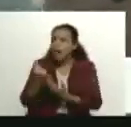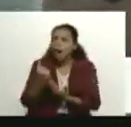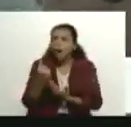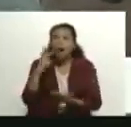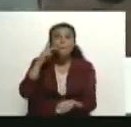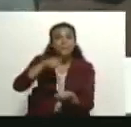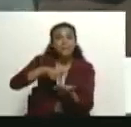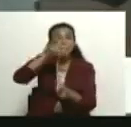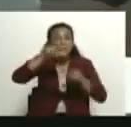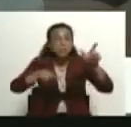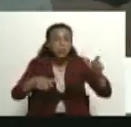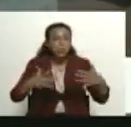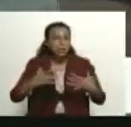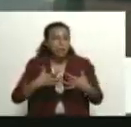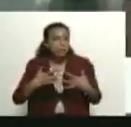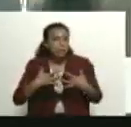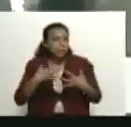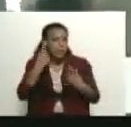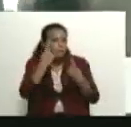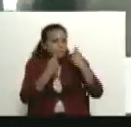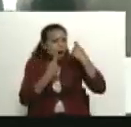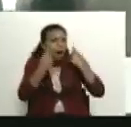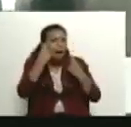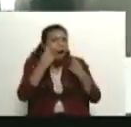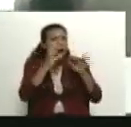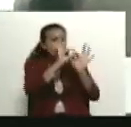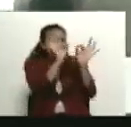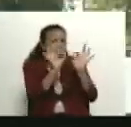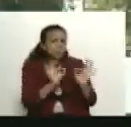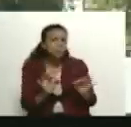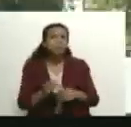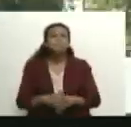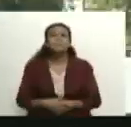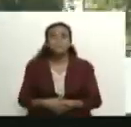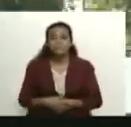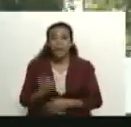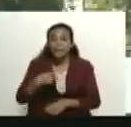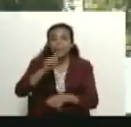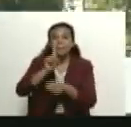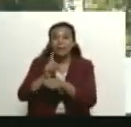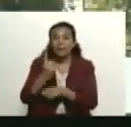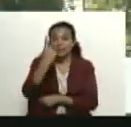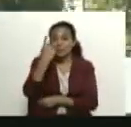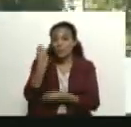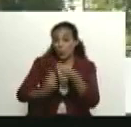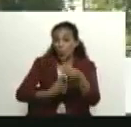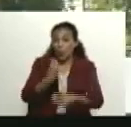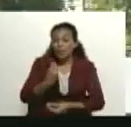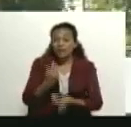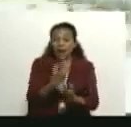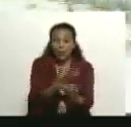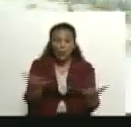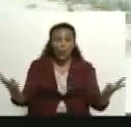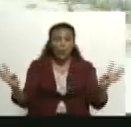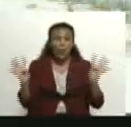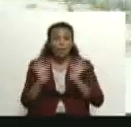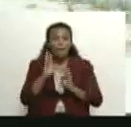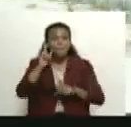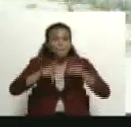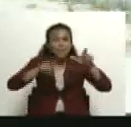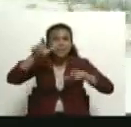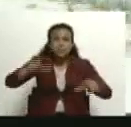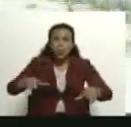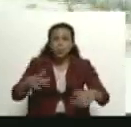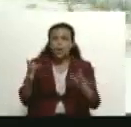la participación vivencial de los artistas en los espacios públicos. Por primera vez se realizará al aire libre para que el pueblo